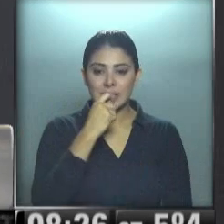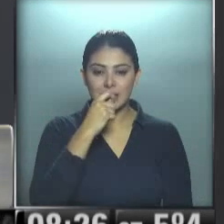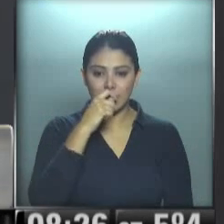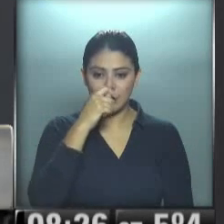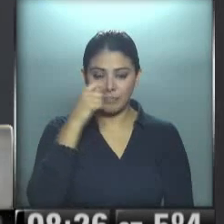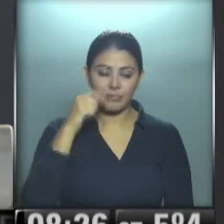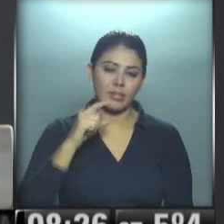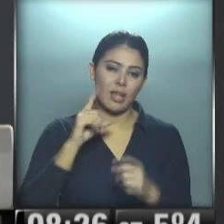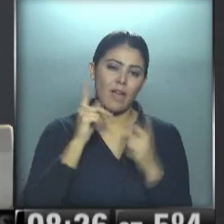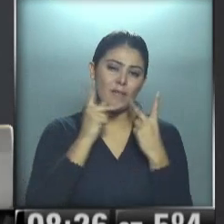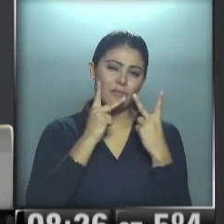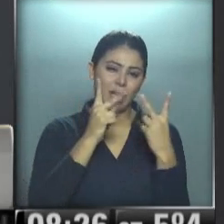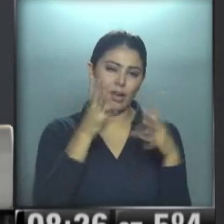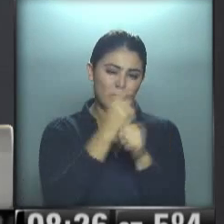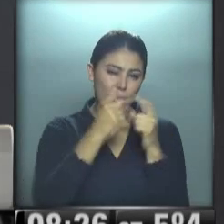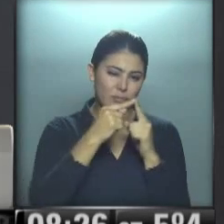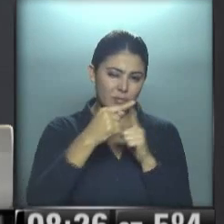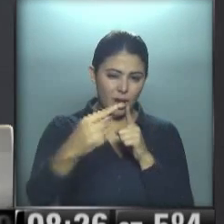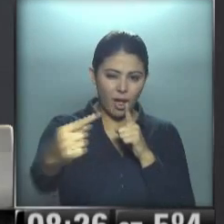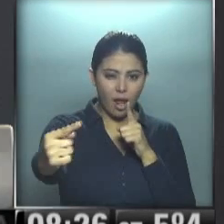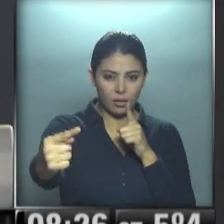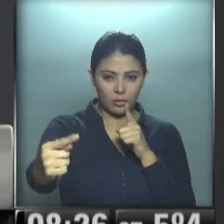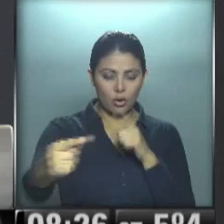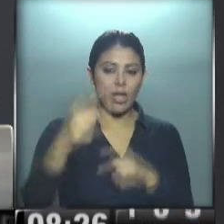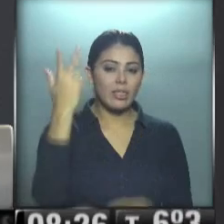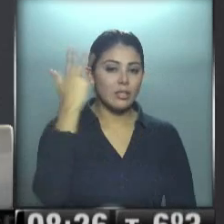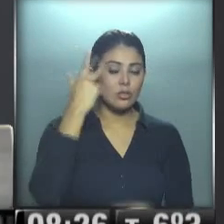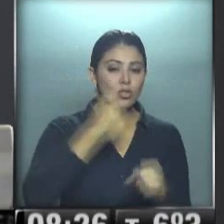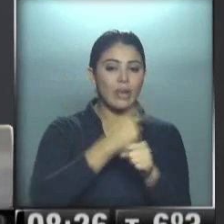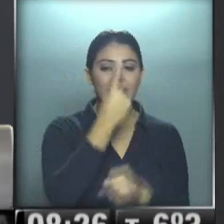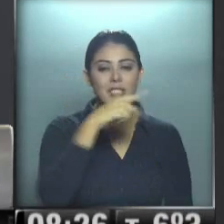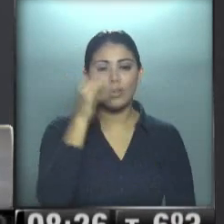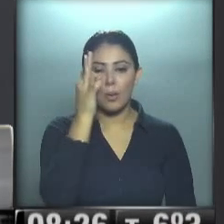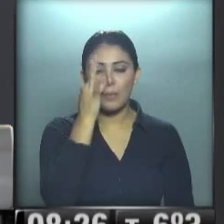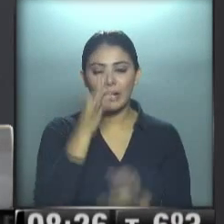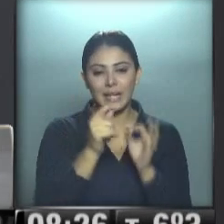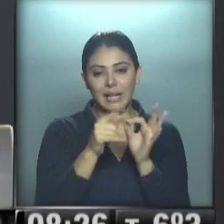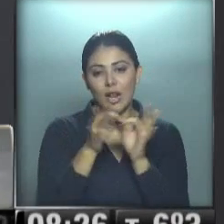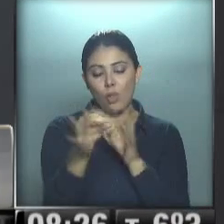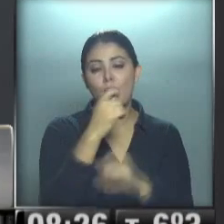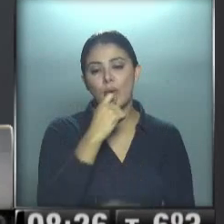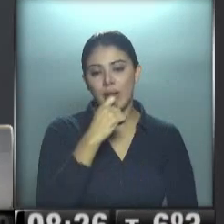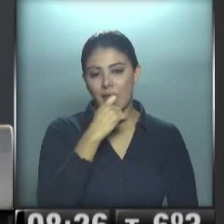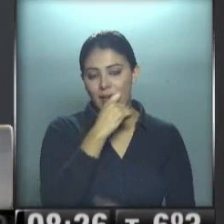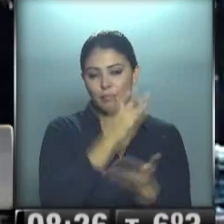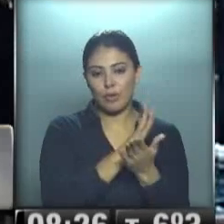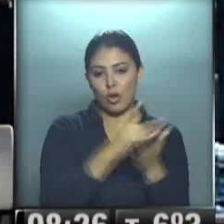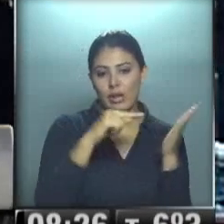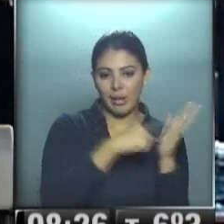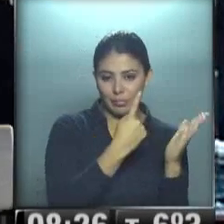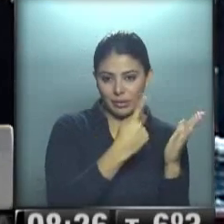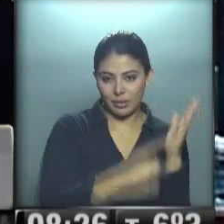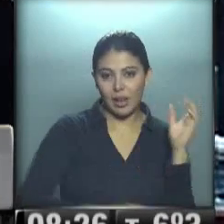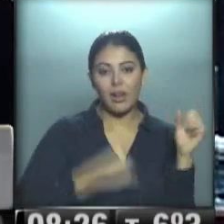de recorrido largo digamos que van desde 18 a 120 kilómetros por ejemplo entre la ciudad autónoma de buenos